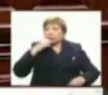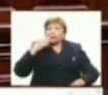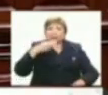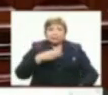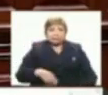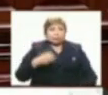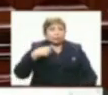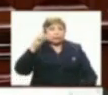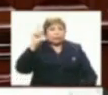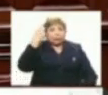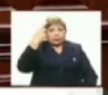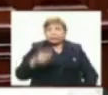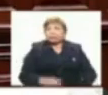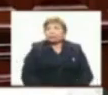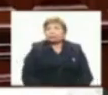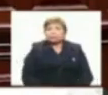nuestra prioridad.